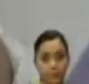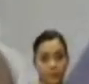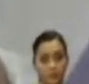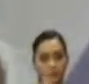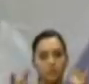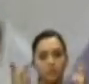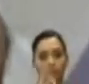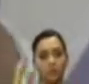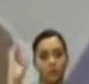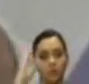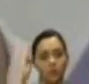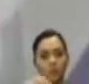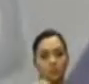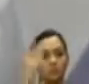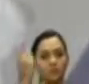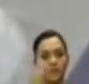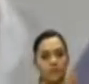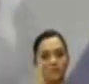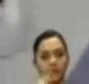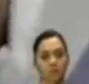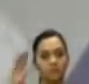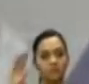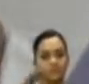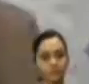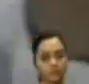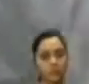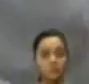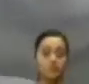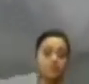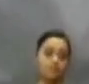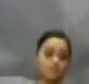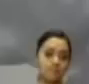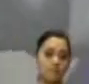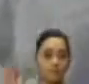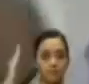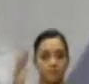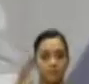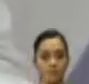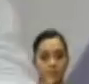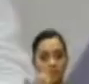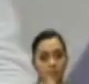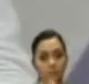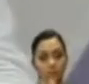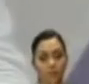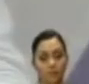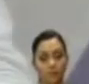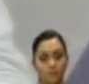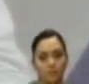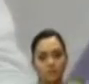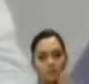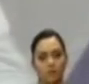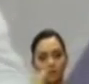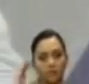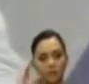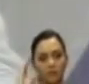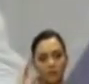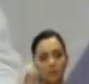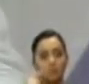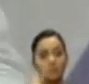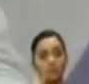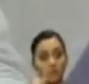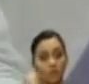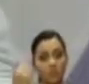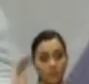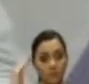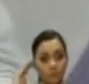también es exportador de petróleo, pero también de carbón, se desplomó el precio del petróleo y carbón, devalúa la moneda Colombia. A nosotros se nos desploma el